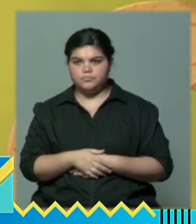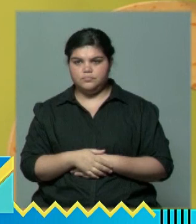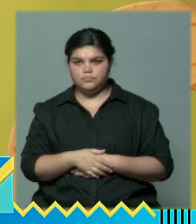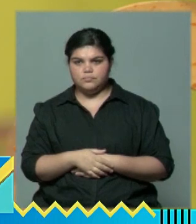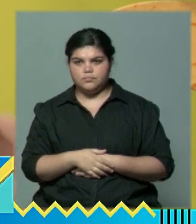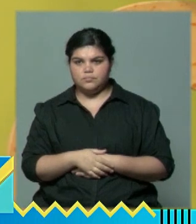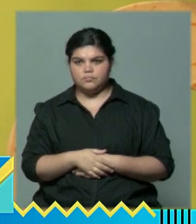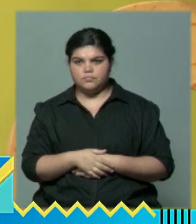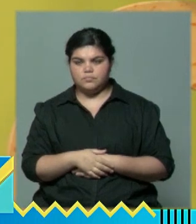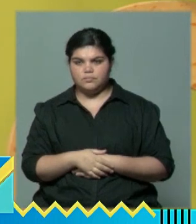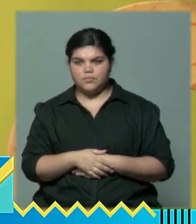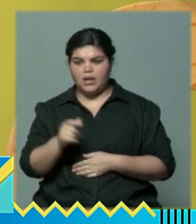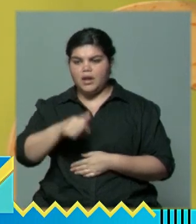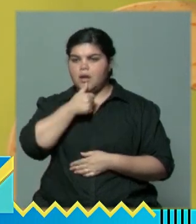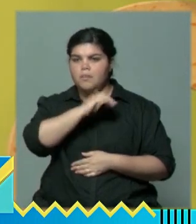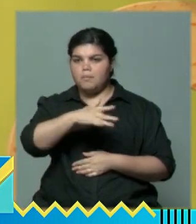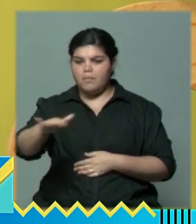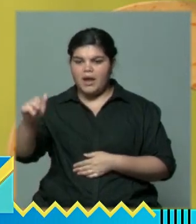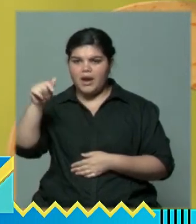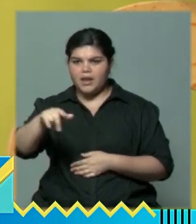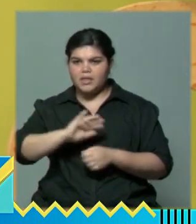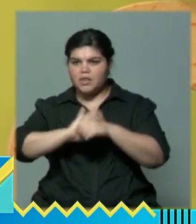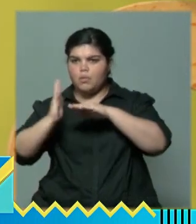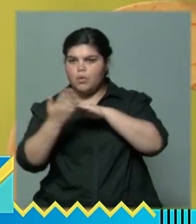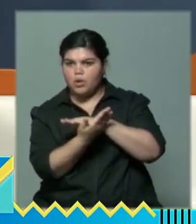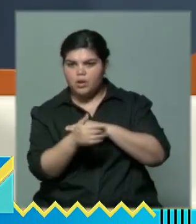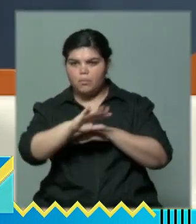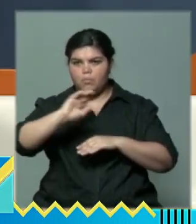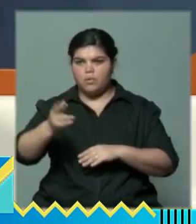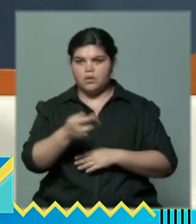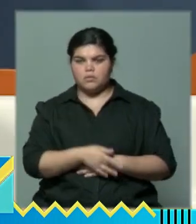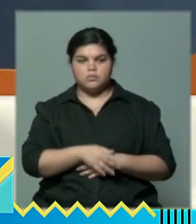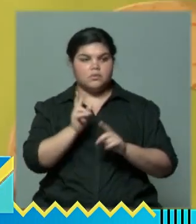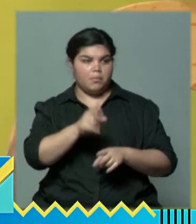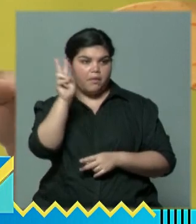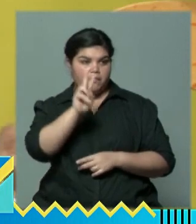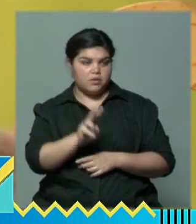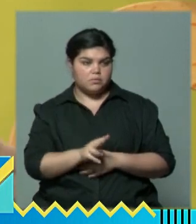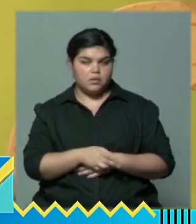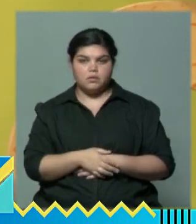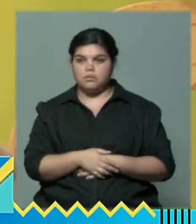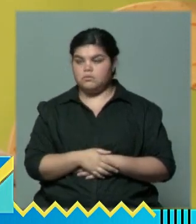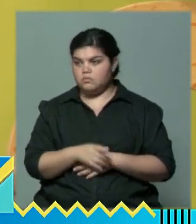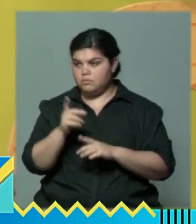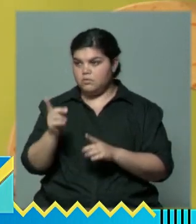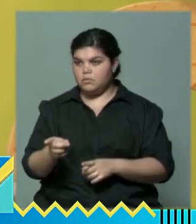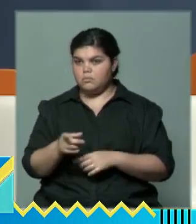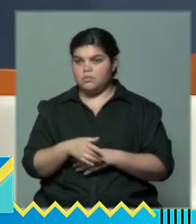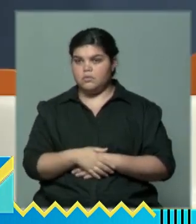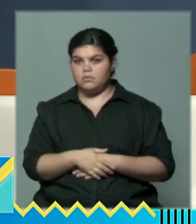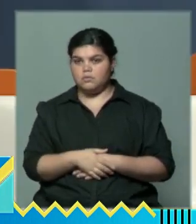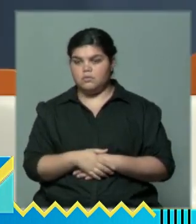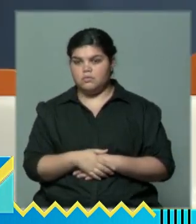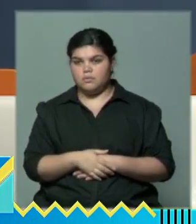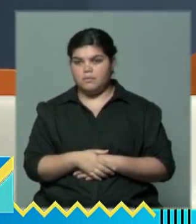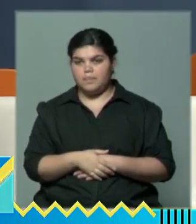bajo el mar con los tiburones. Este es el capitalismo. En Venezuela. En Venezuela es capitalismo venezolano. No, un régimen